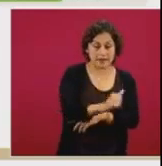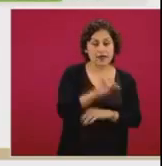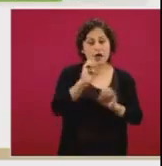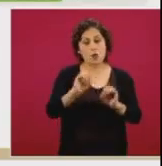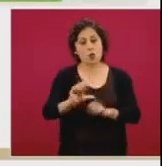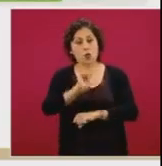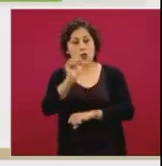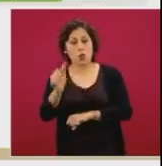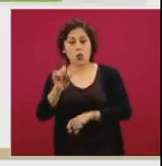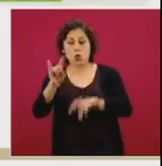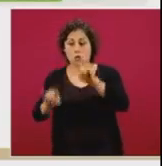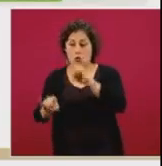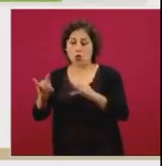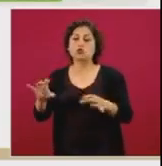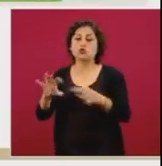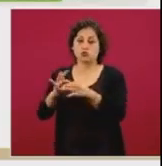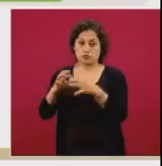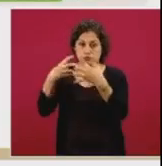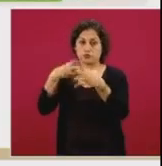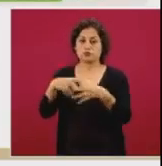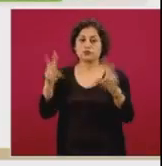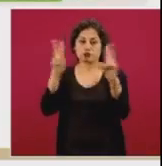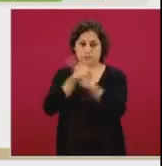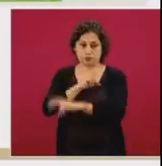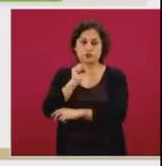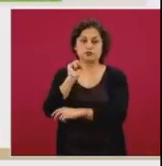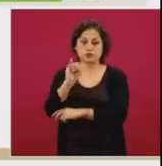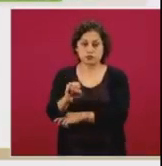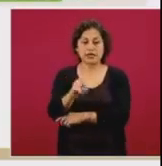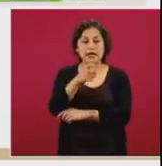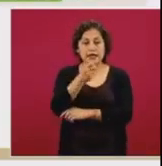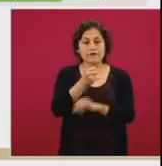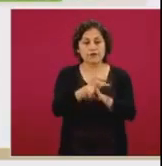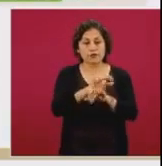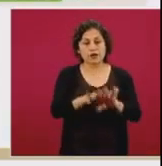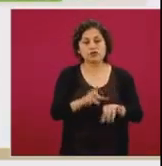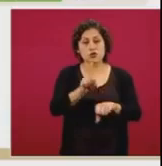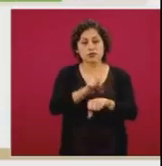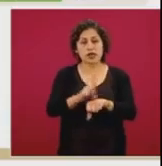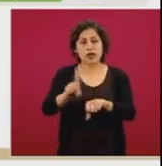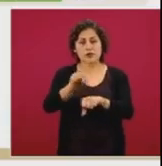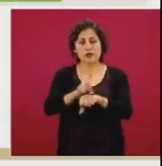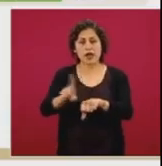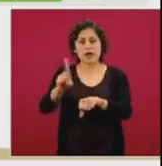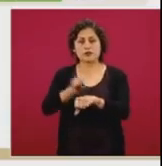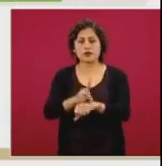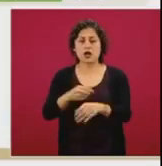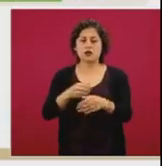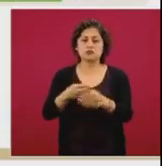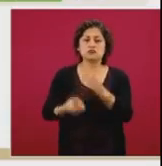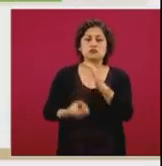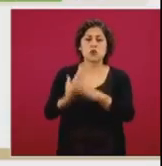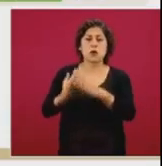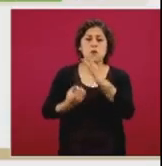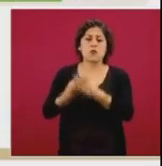con respirador mecánico, y todos los días se va actualizando este sistema de información